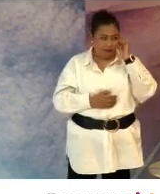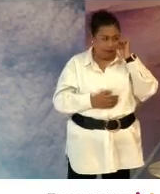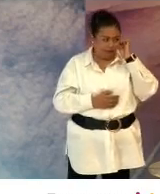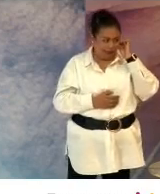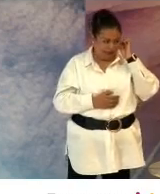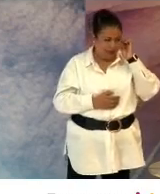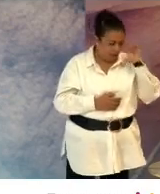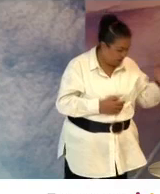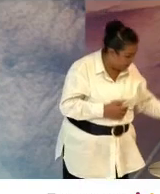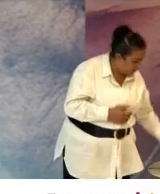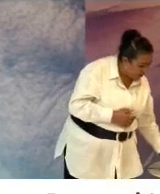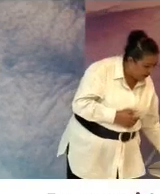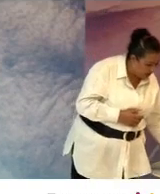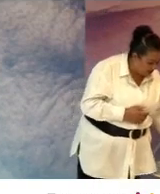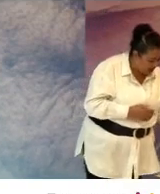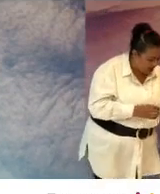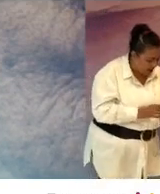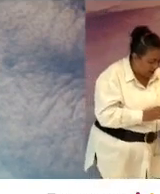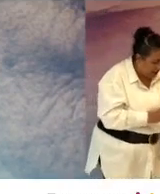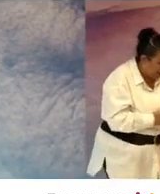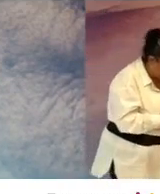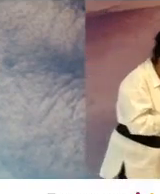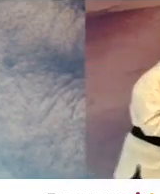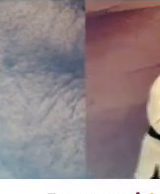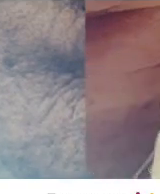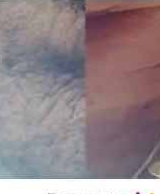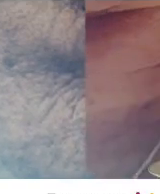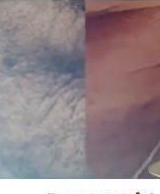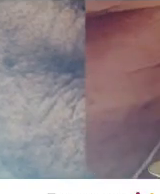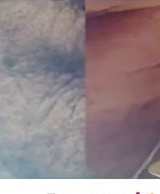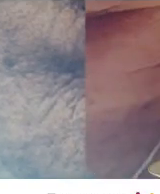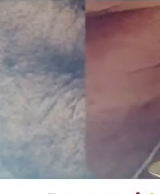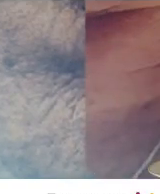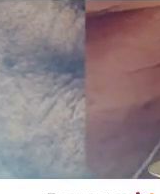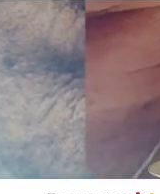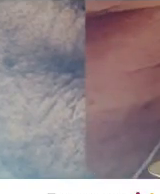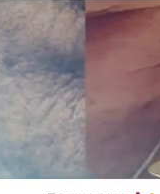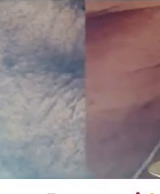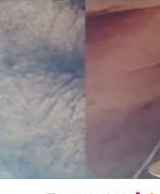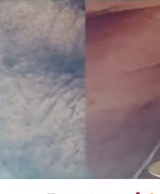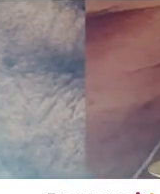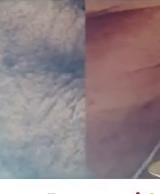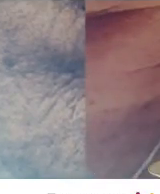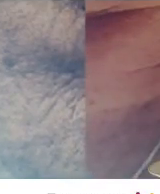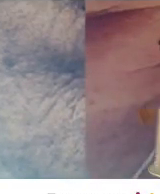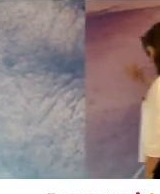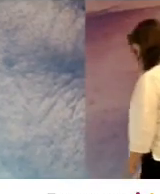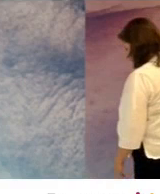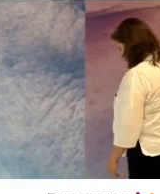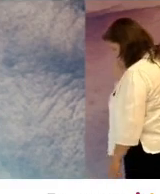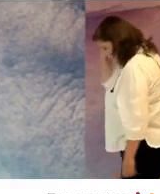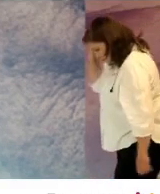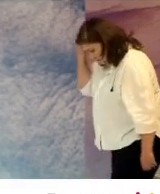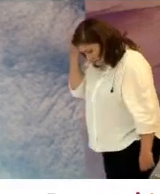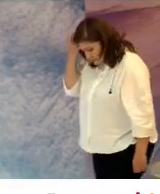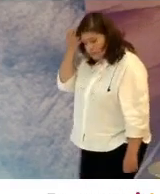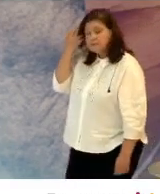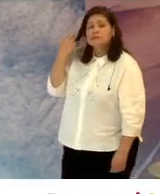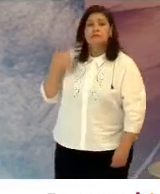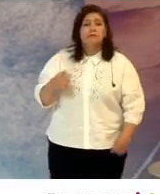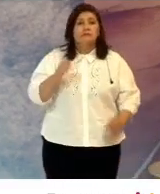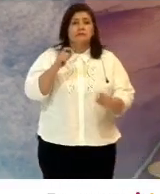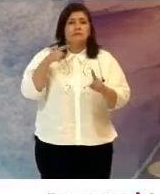y la regla del peor, la regla del menos cualificado.